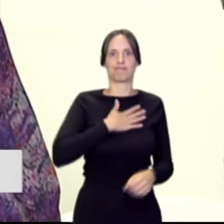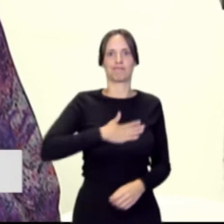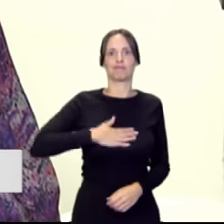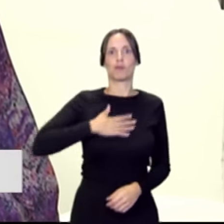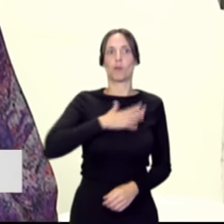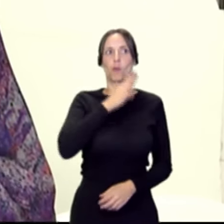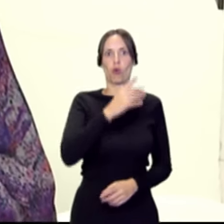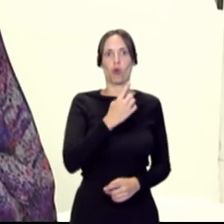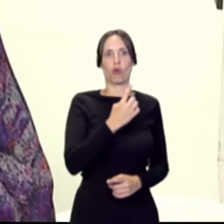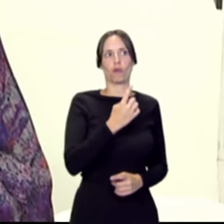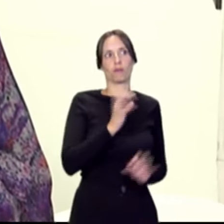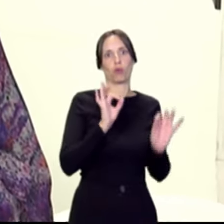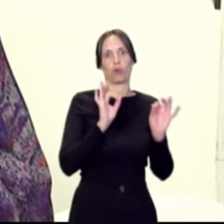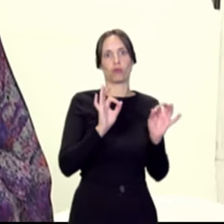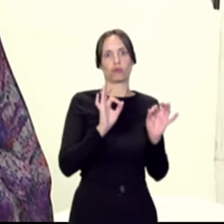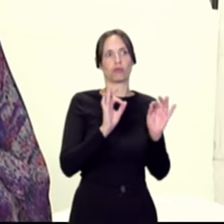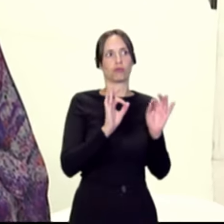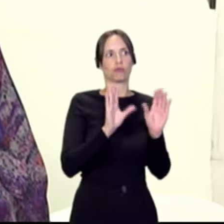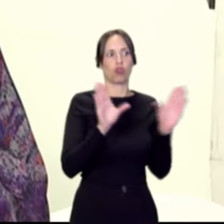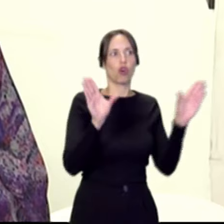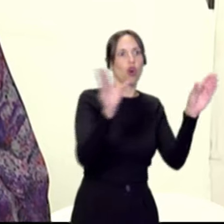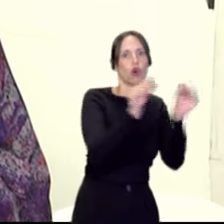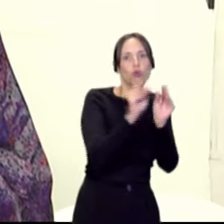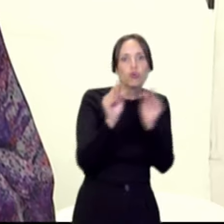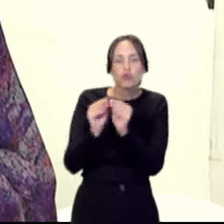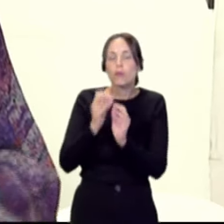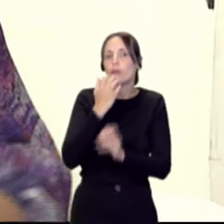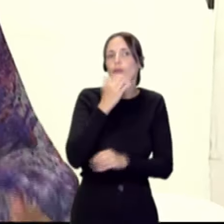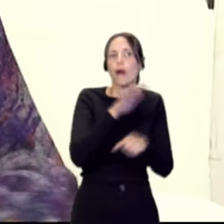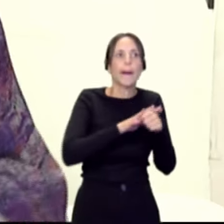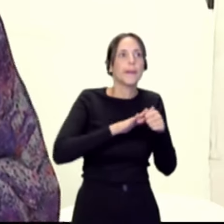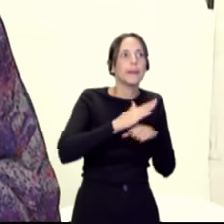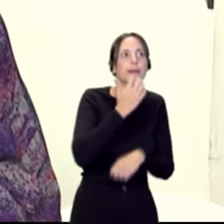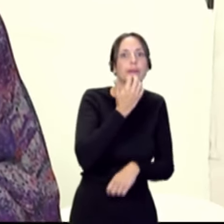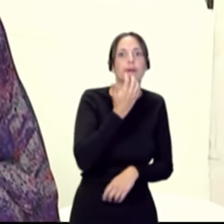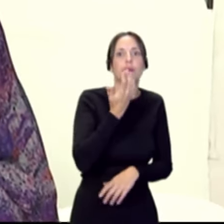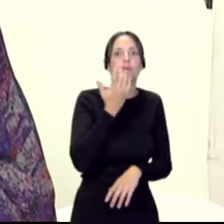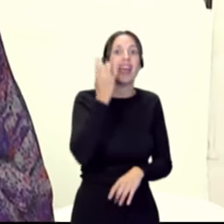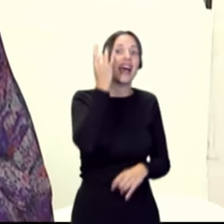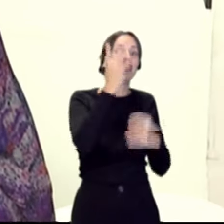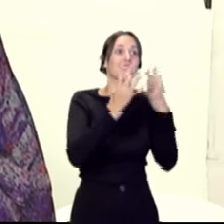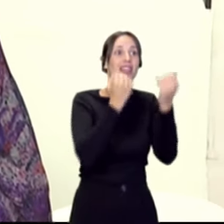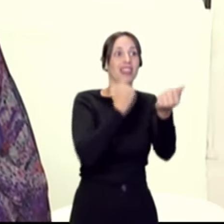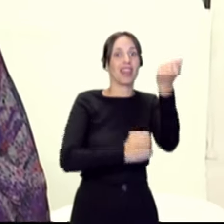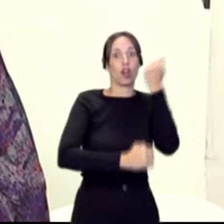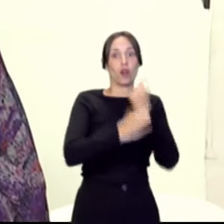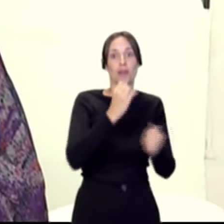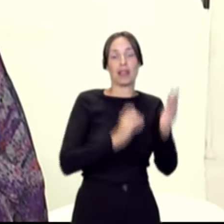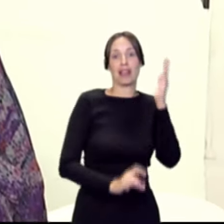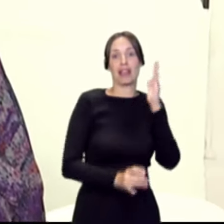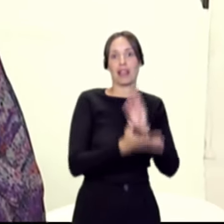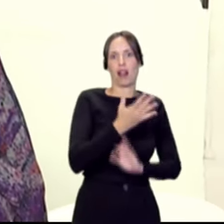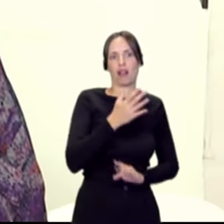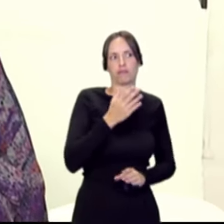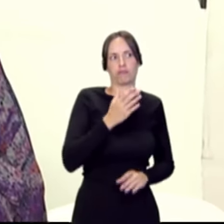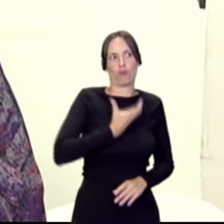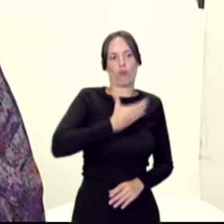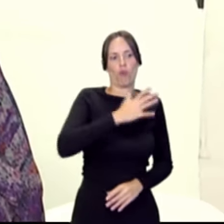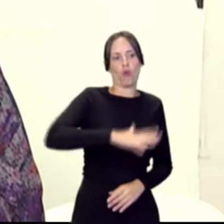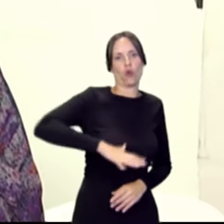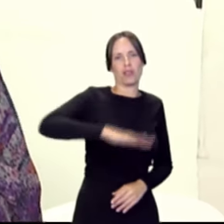en cada uno de ellos en diferentes ámbitos, como el crear actividad económica viable en los municipios